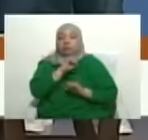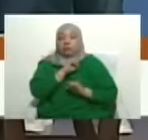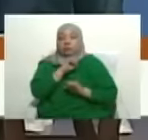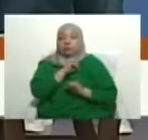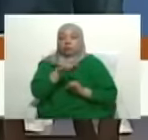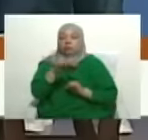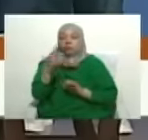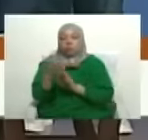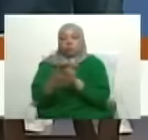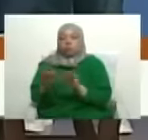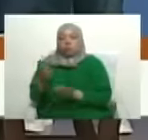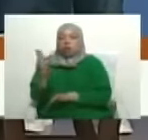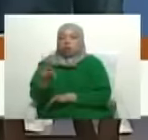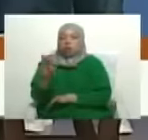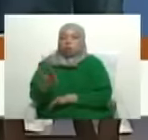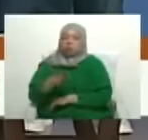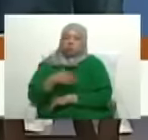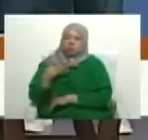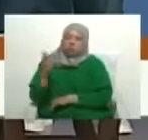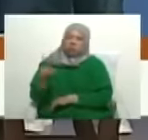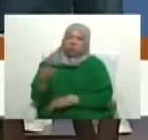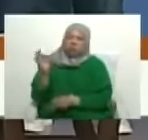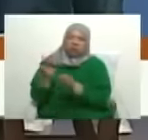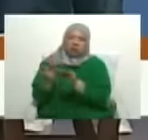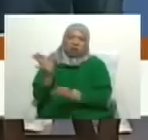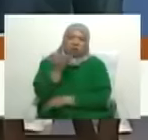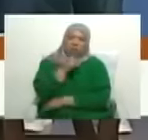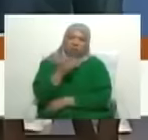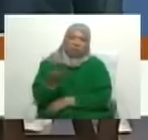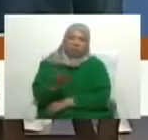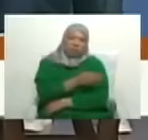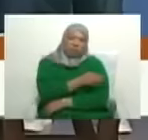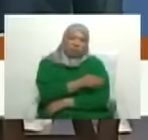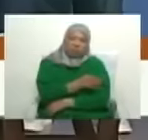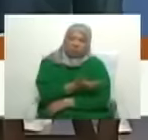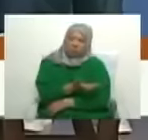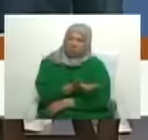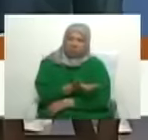iban a tener ninguna posibilidad de éxito.